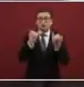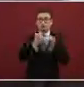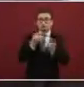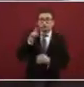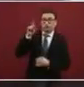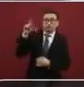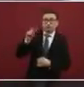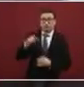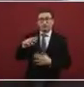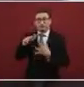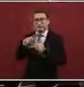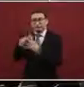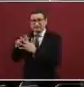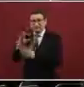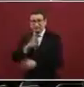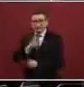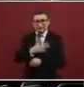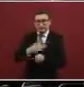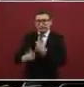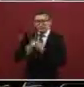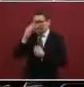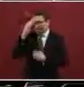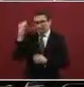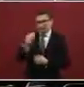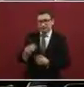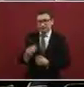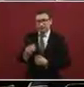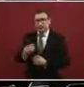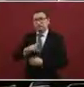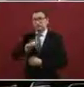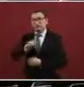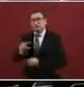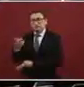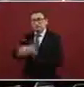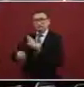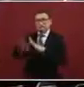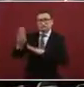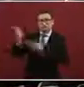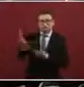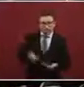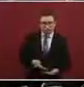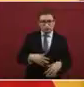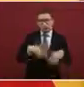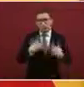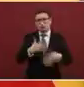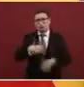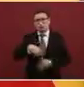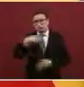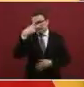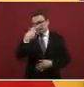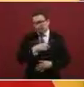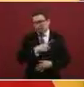de una esperanzadora República Española y reconoce la deuda impagable que los exiliados españoles y sus